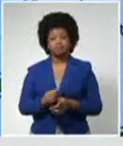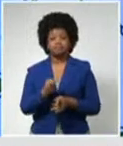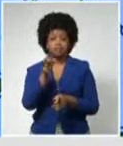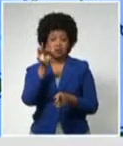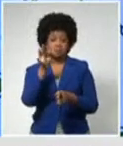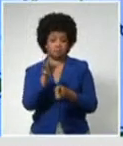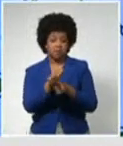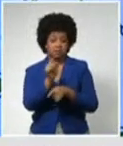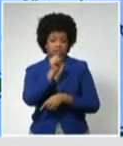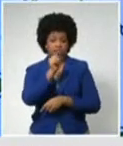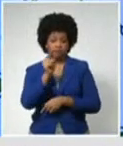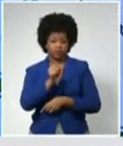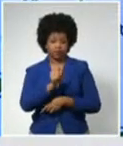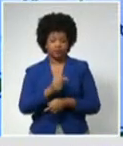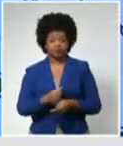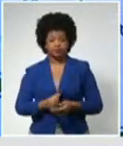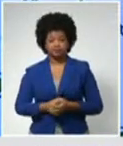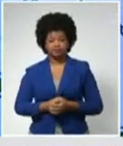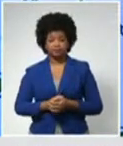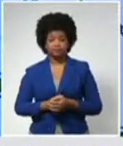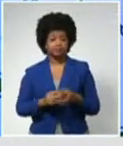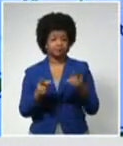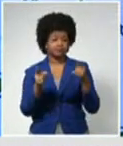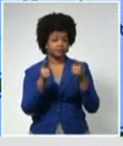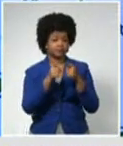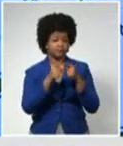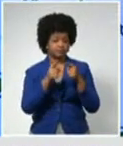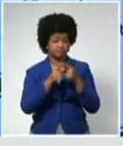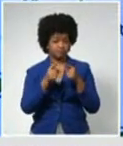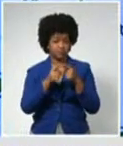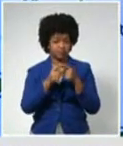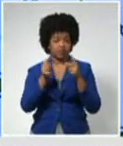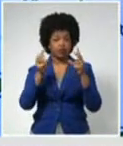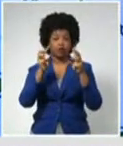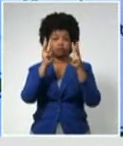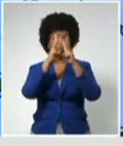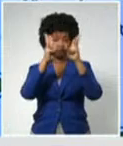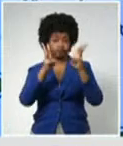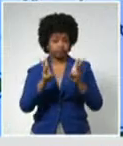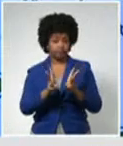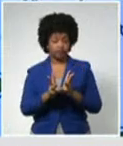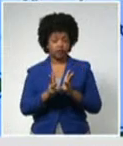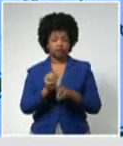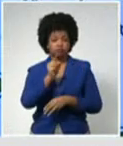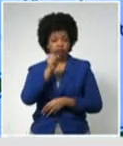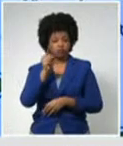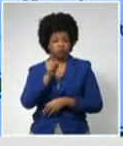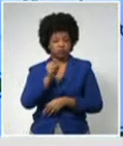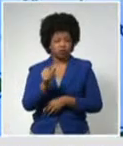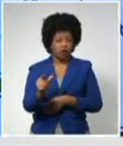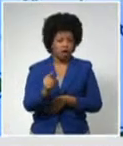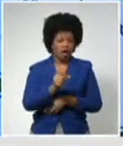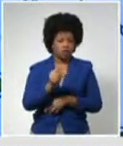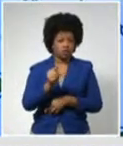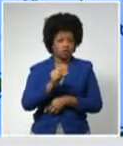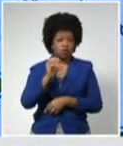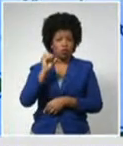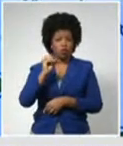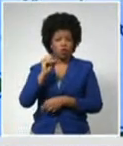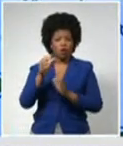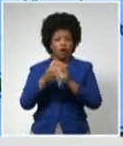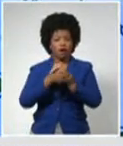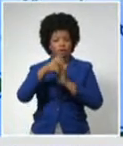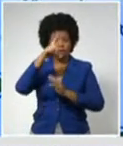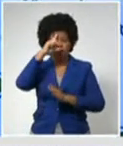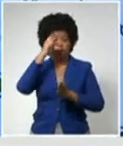de preguntas, doctor. La primera, de un usuario de redes sociales, dice lo siguiente. Recientemente, la OMS avaló la